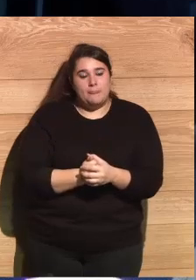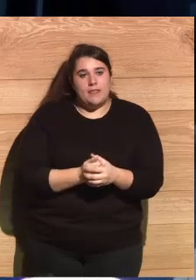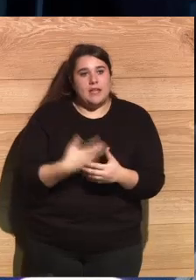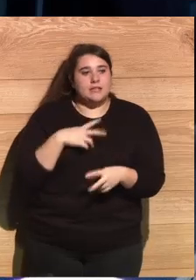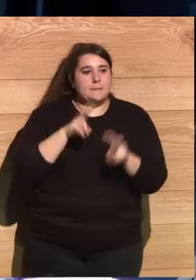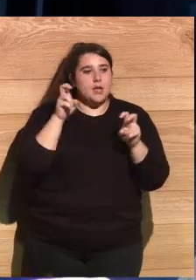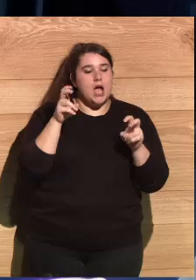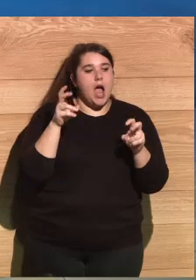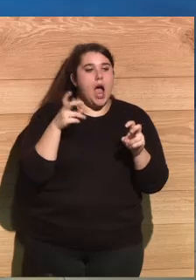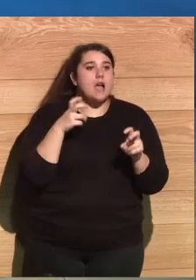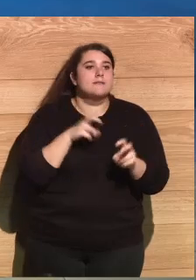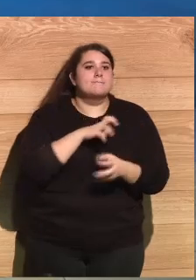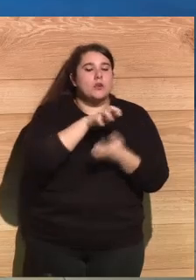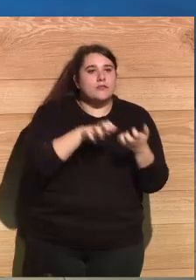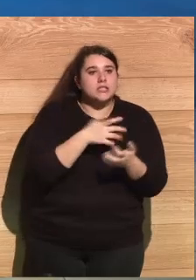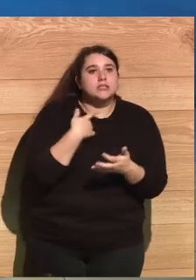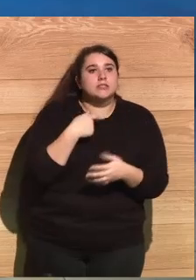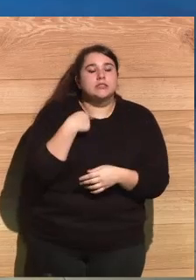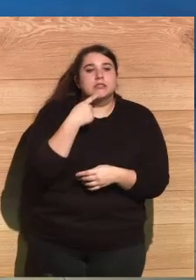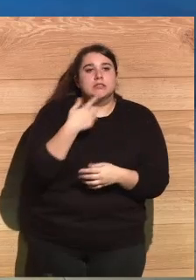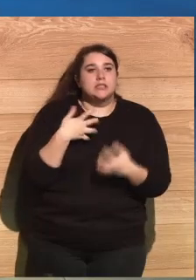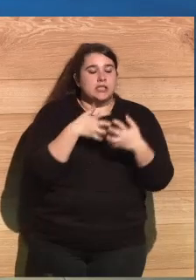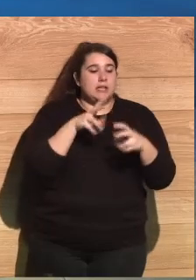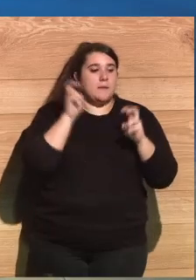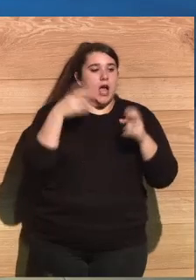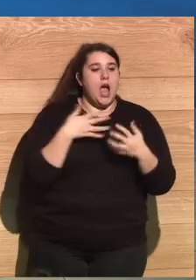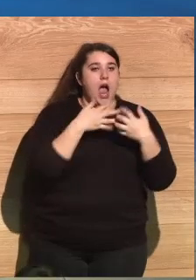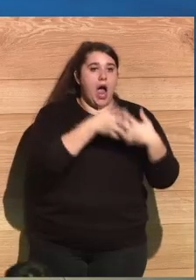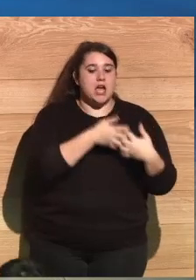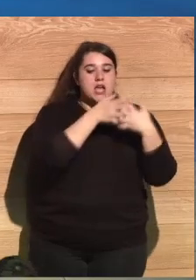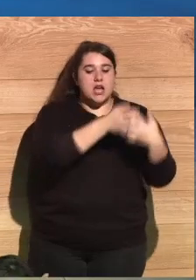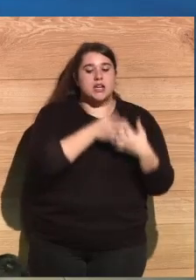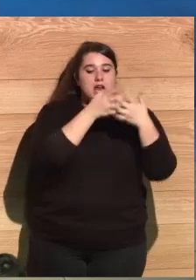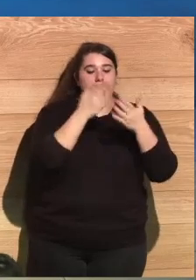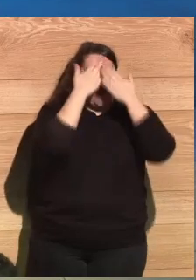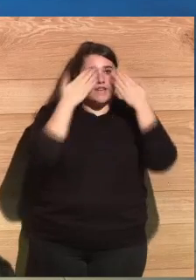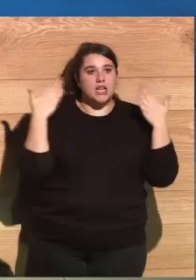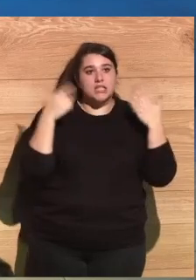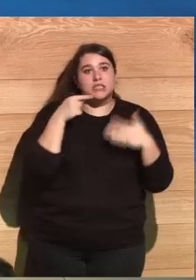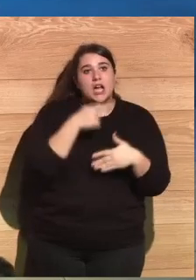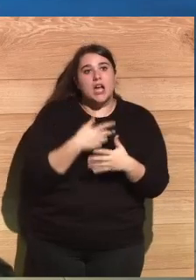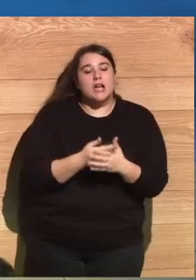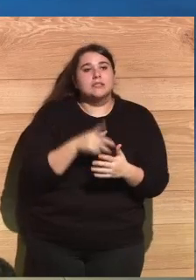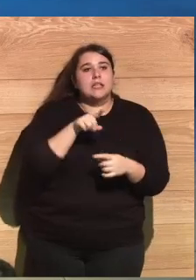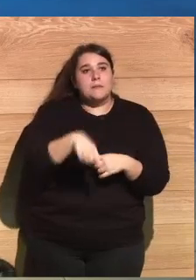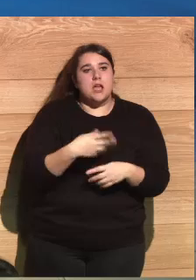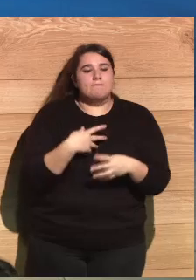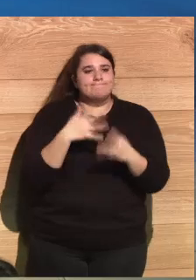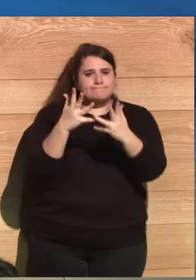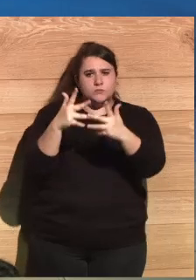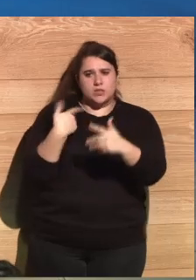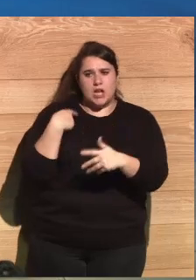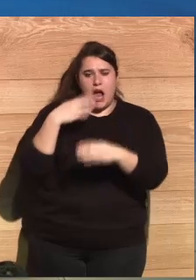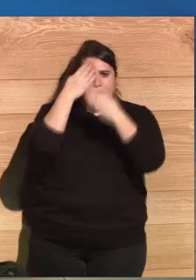de los conflictos, ¿no? Yo, viendo lo que había costado la guerra de Afganistán, eché cálculos y dividiendo el número de afganos, que tampoco son